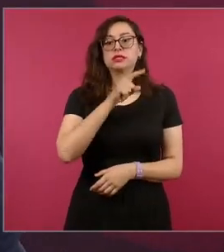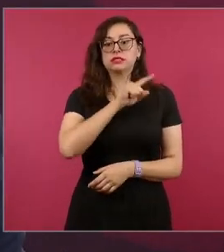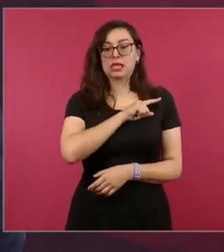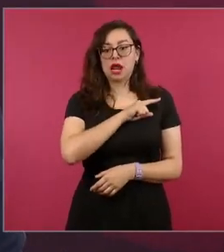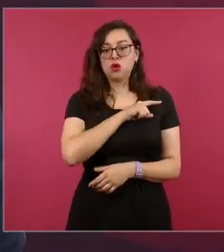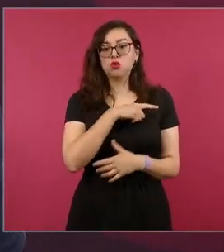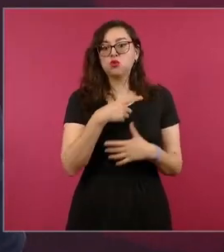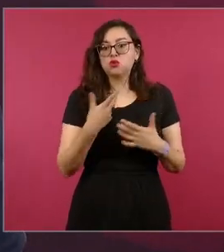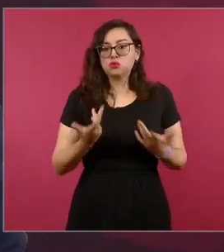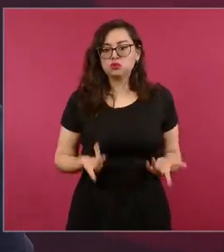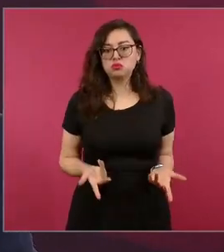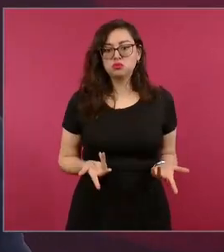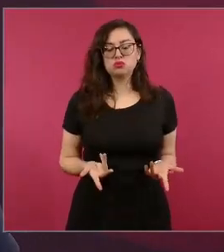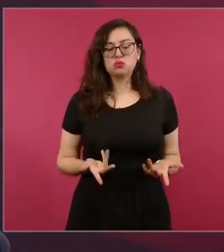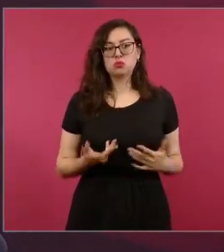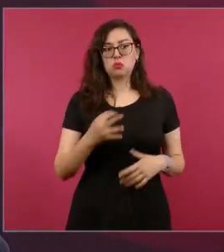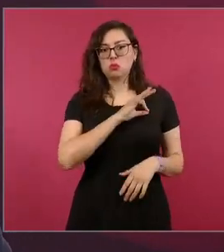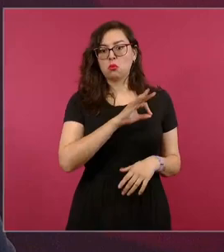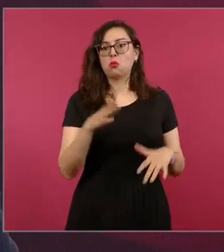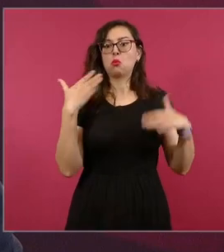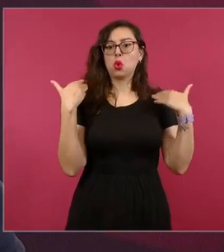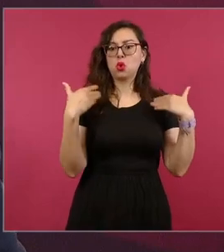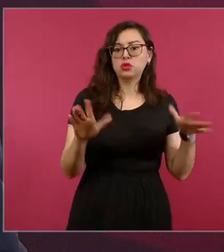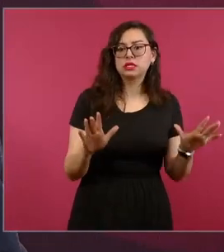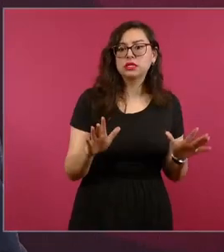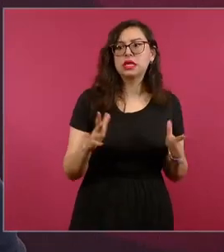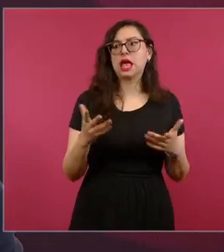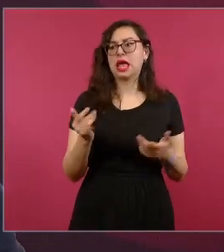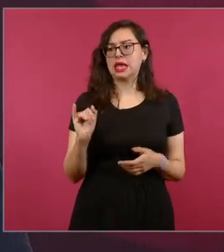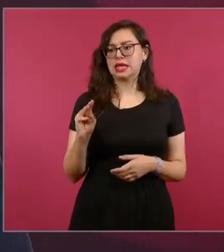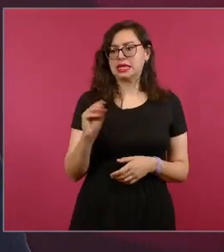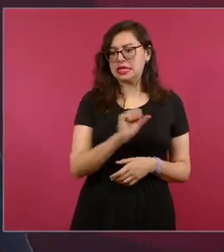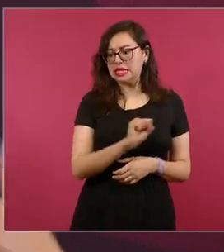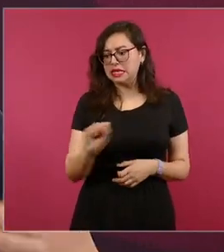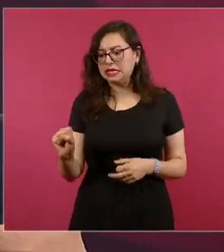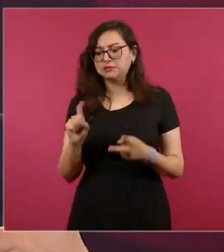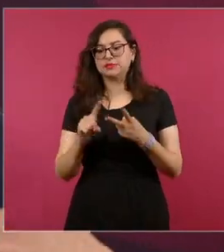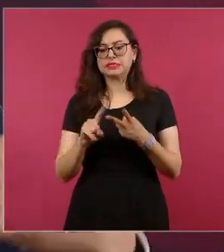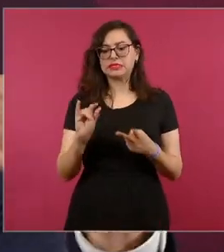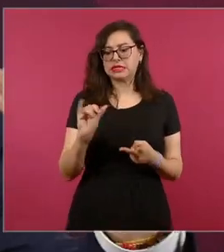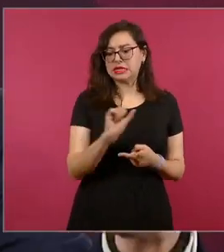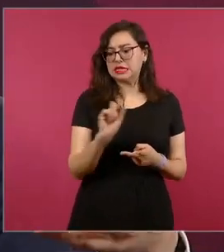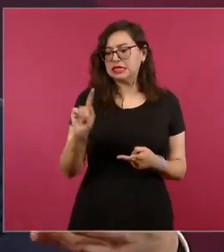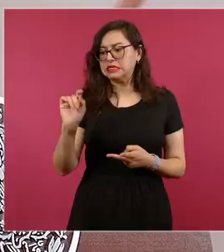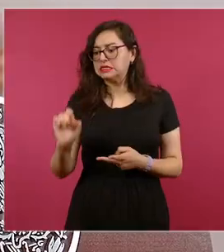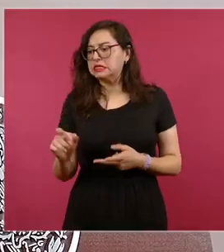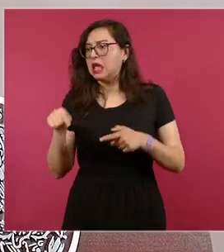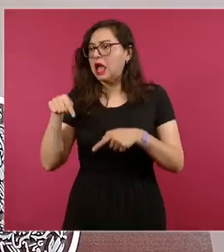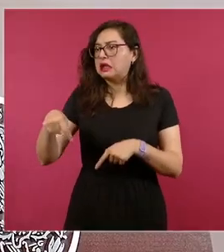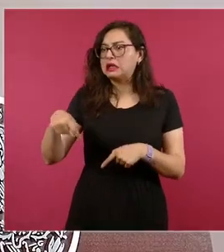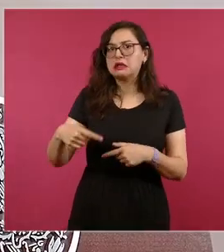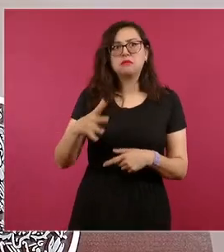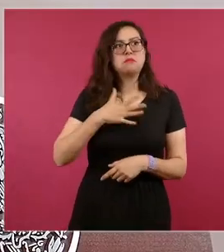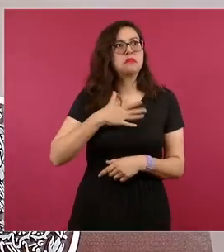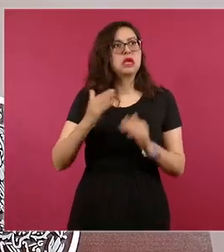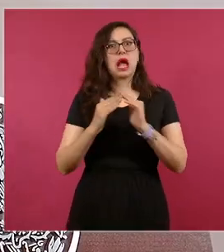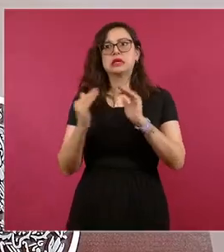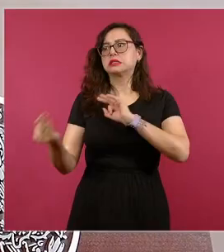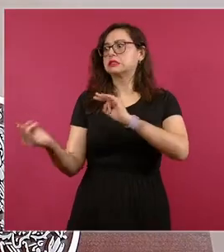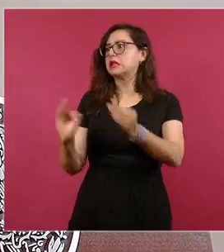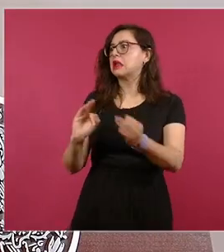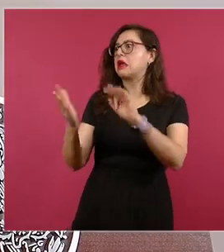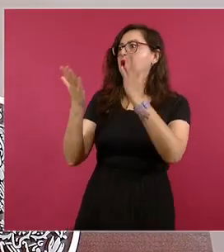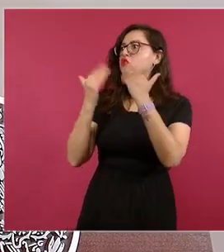atención un derechohabiente del IMSS o un derechohabiente del ISSSTE, que en su comunidad puede ser que no tenga una unidad de